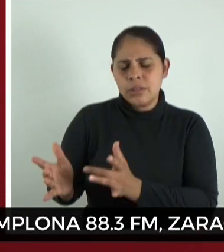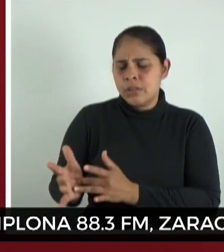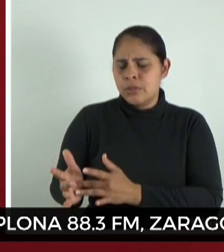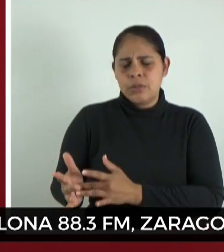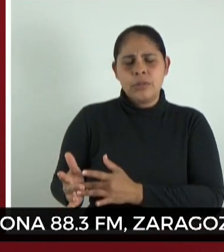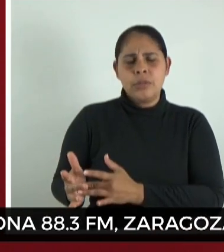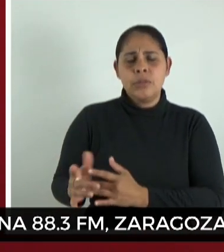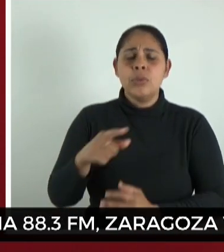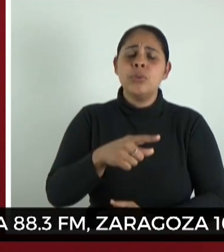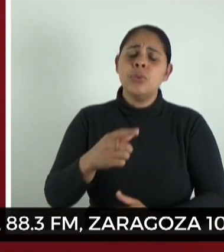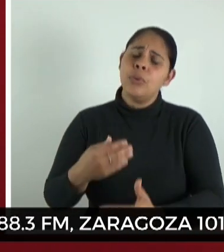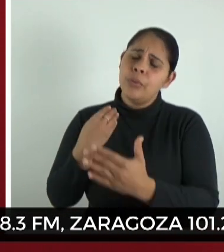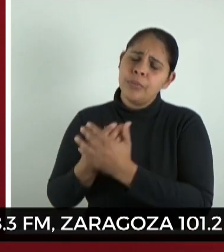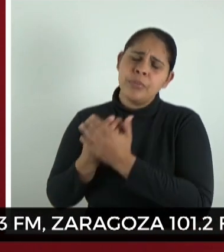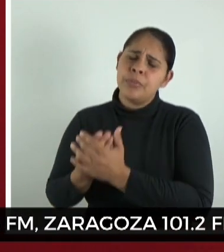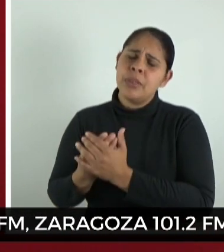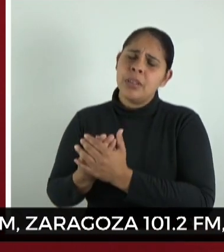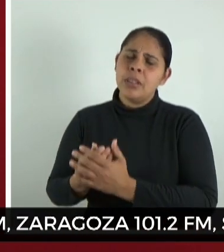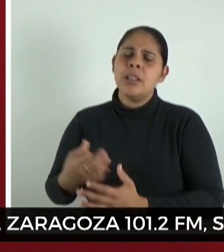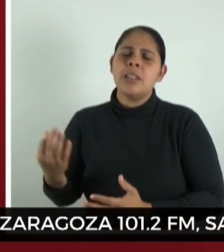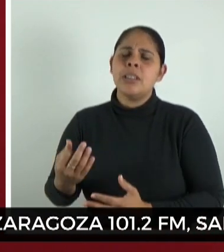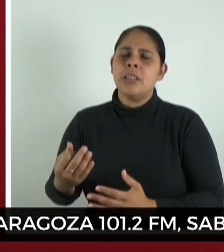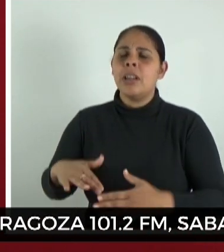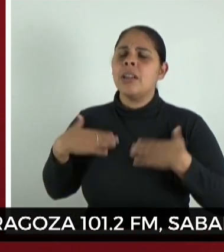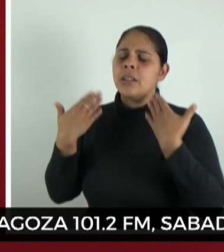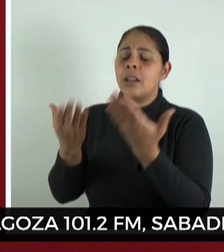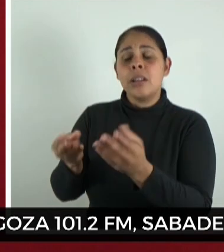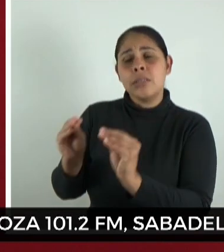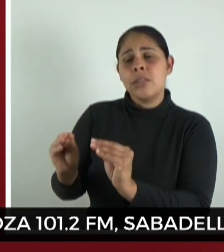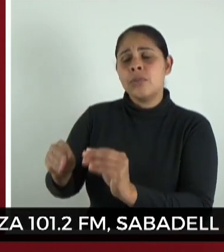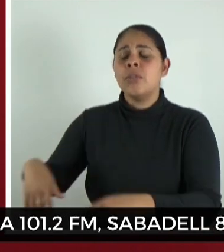Pídele a Jesucristo que Él demuestre su gracia.